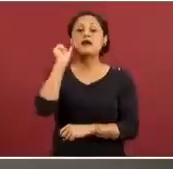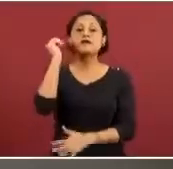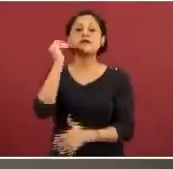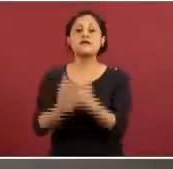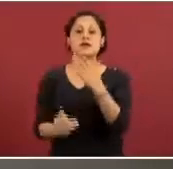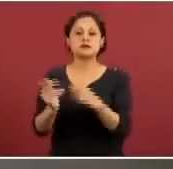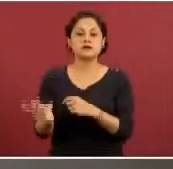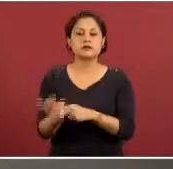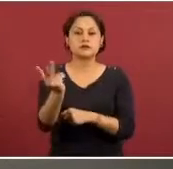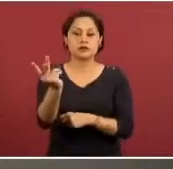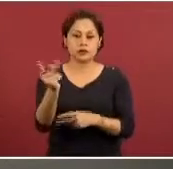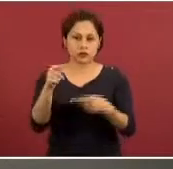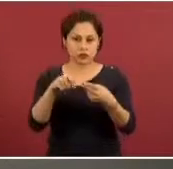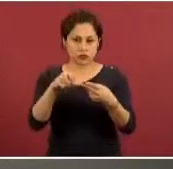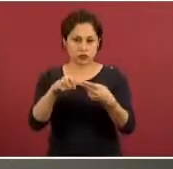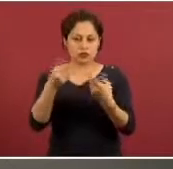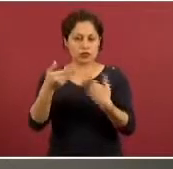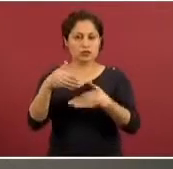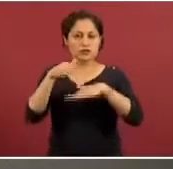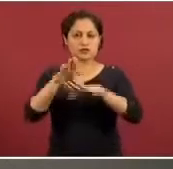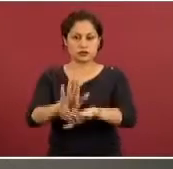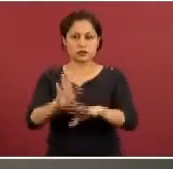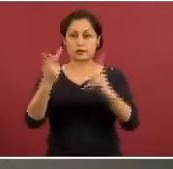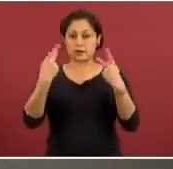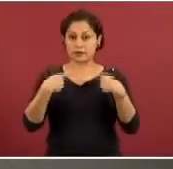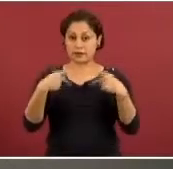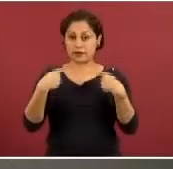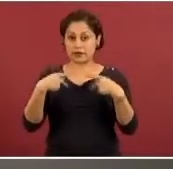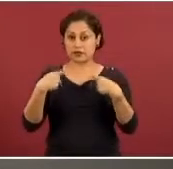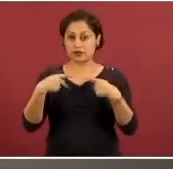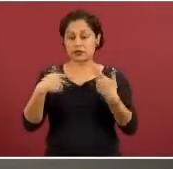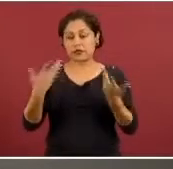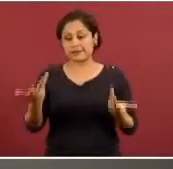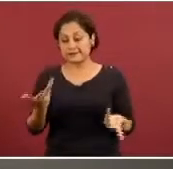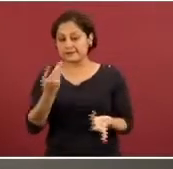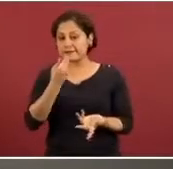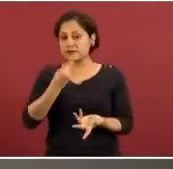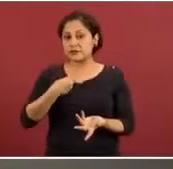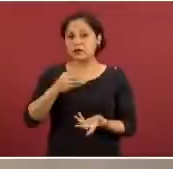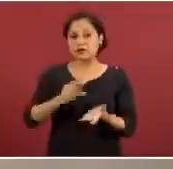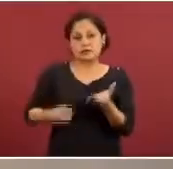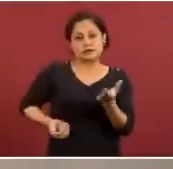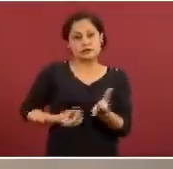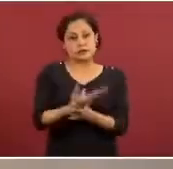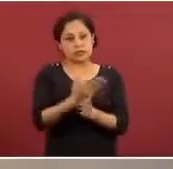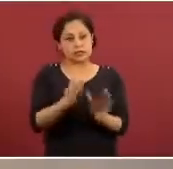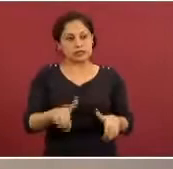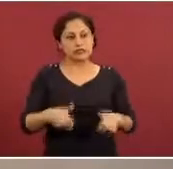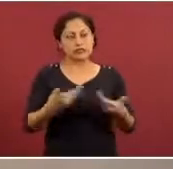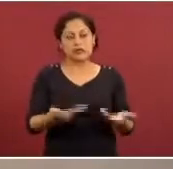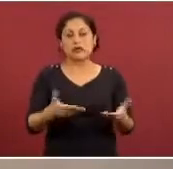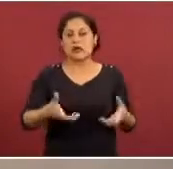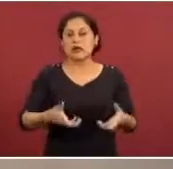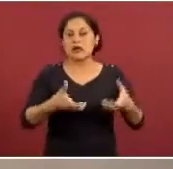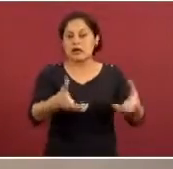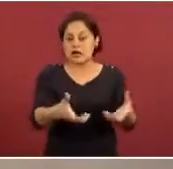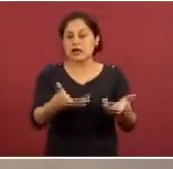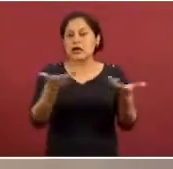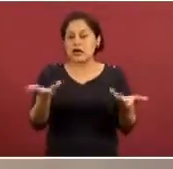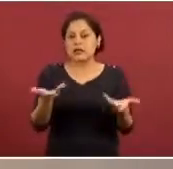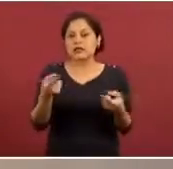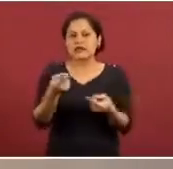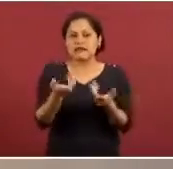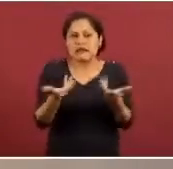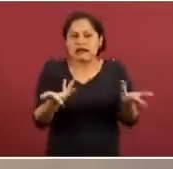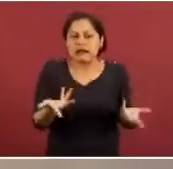gente que está en las calles, que por necesidad tiene que hacer las labores, ¿cuál sería la protección o los consejos de protección para esta gente